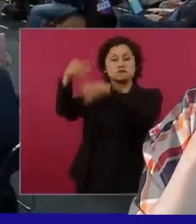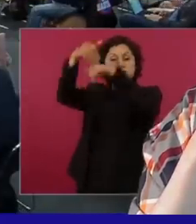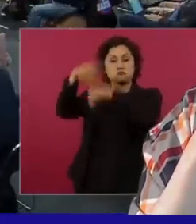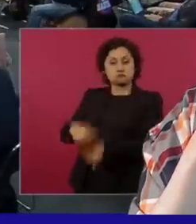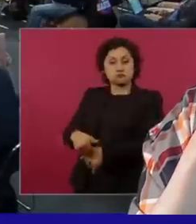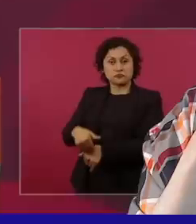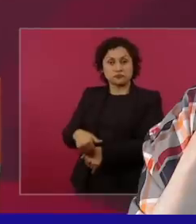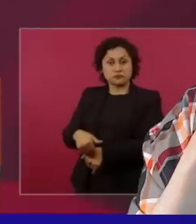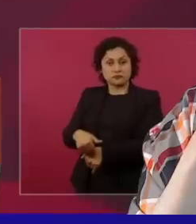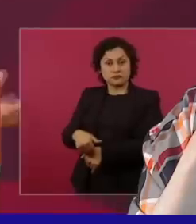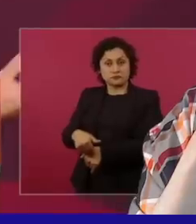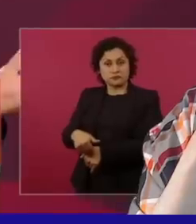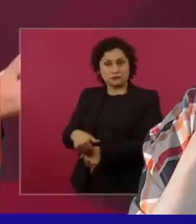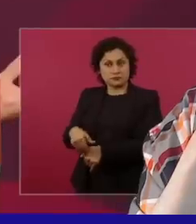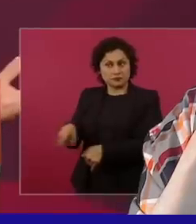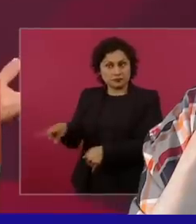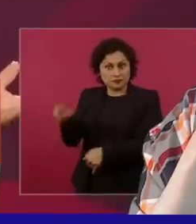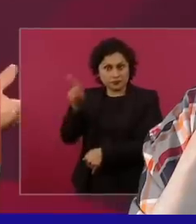menos.